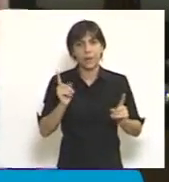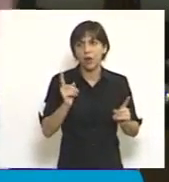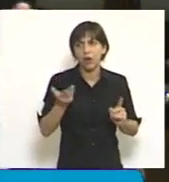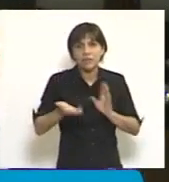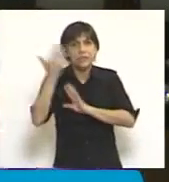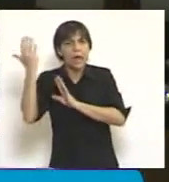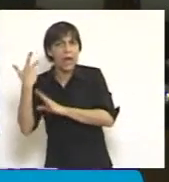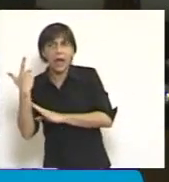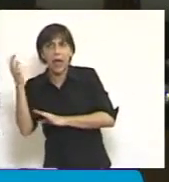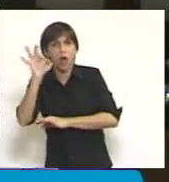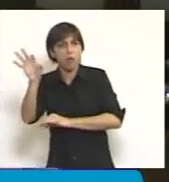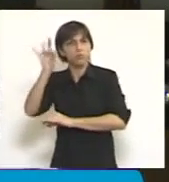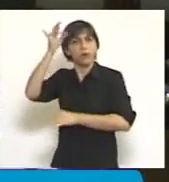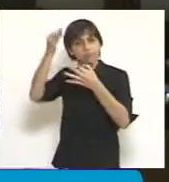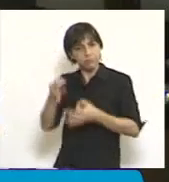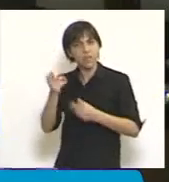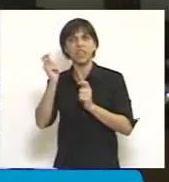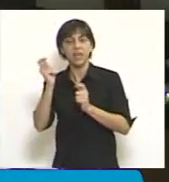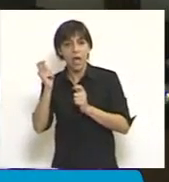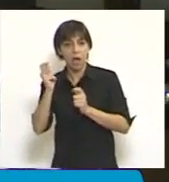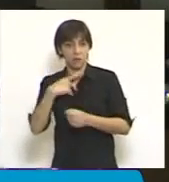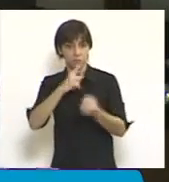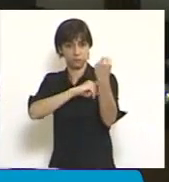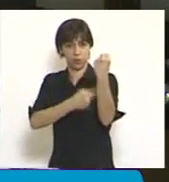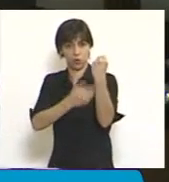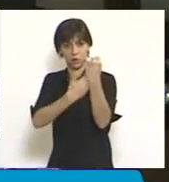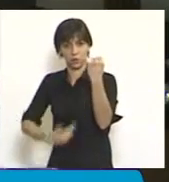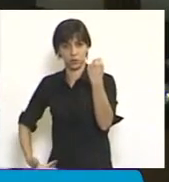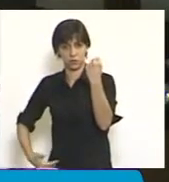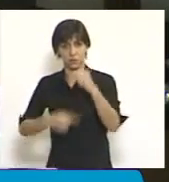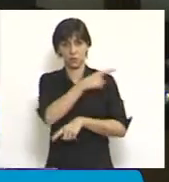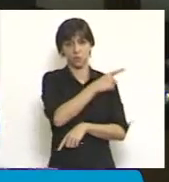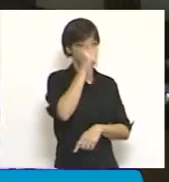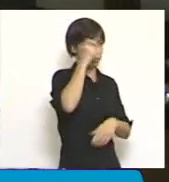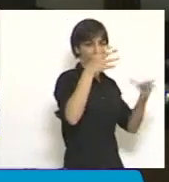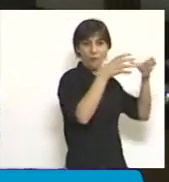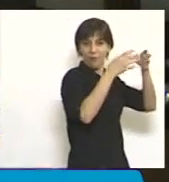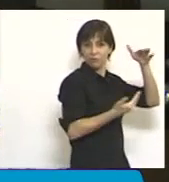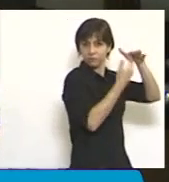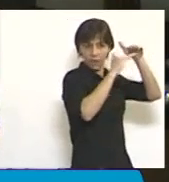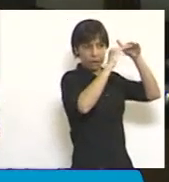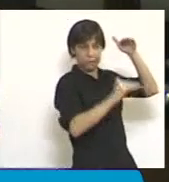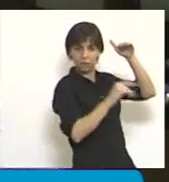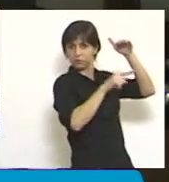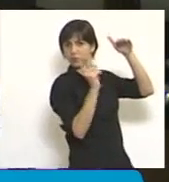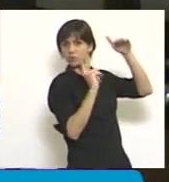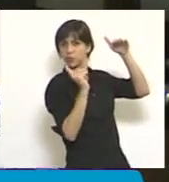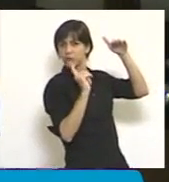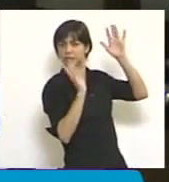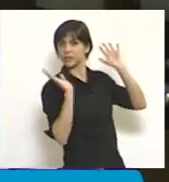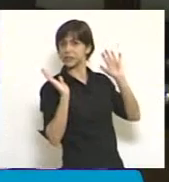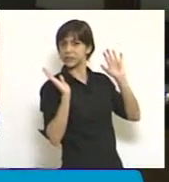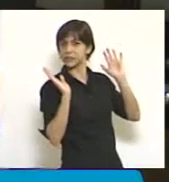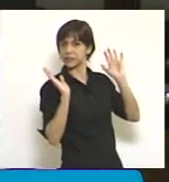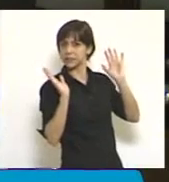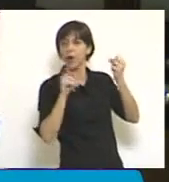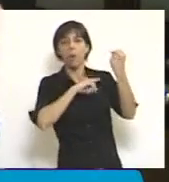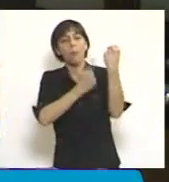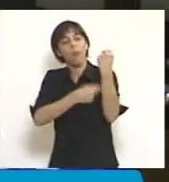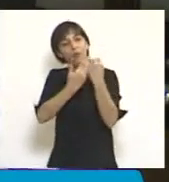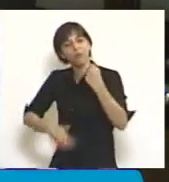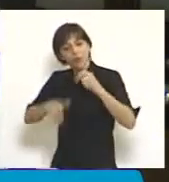al Consejo de la Magistratura la facultad de designar a los subrogantes y la facultad de designar, de acuerdo con